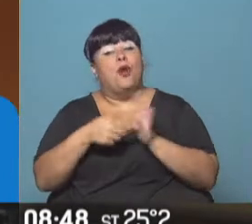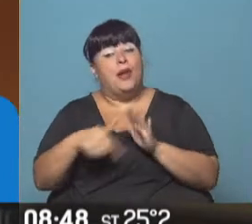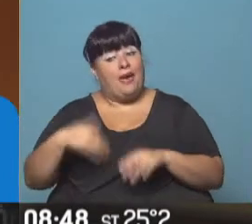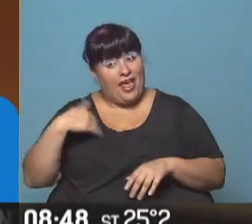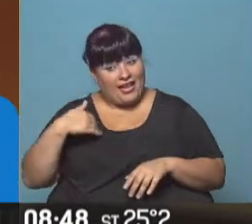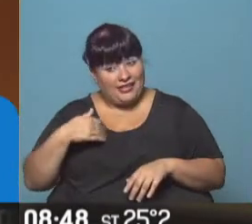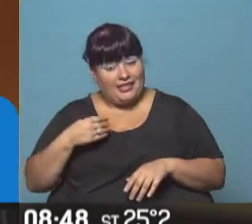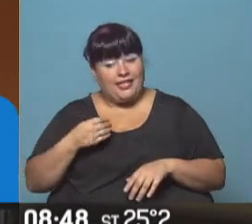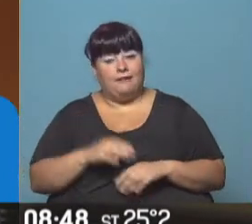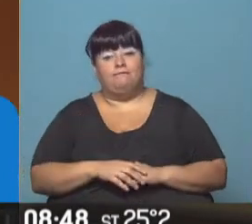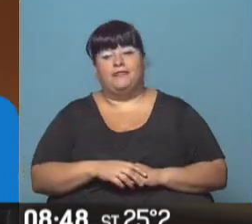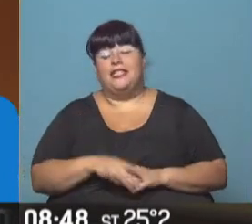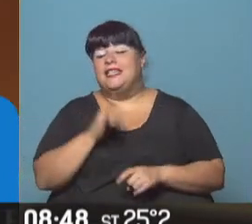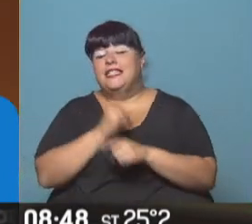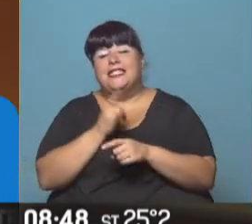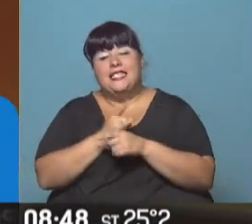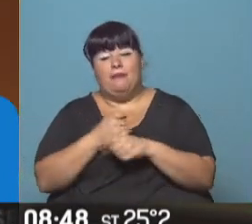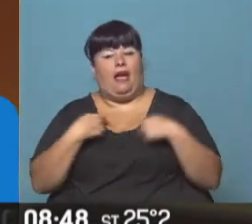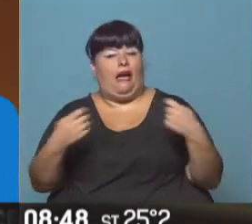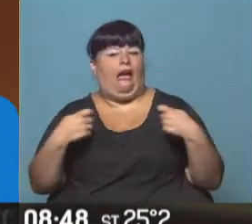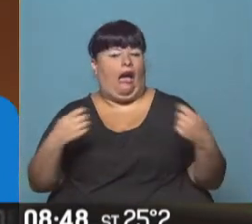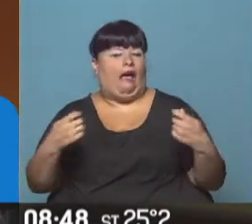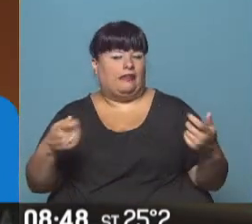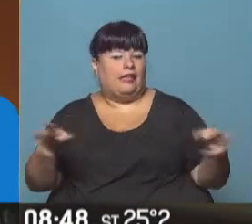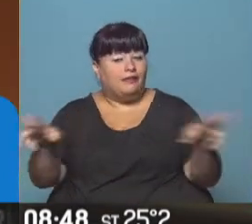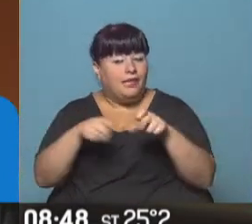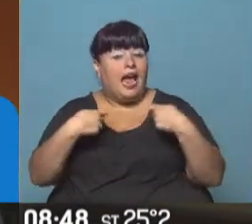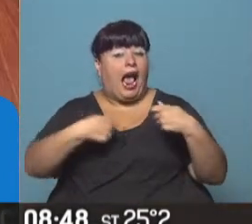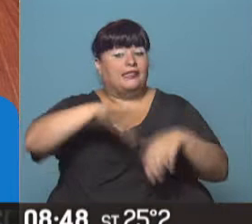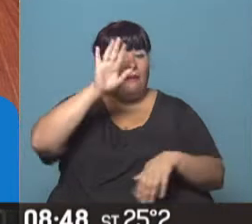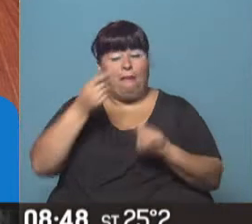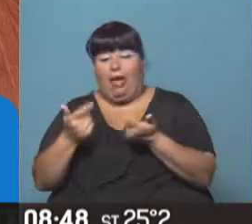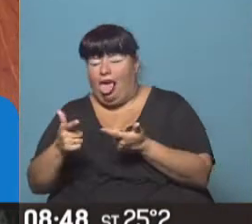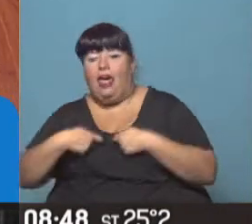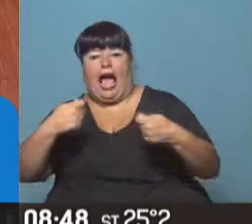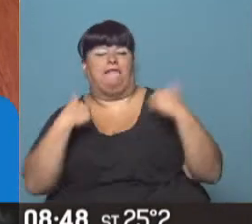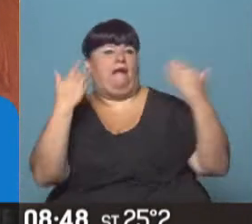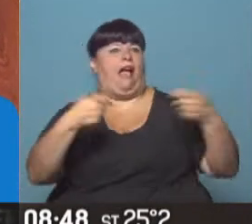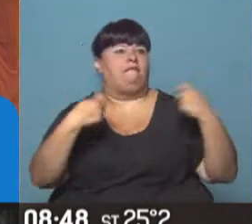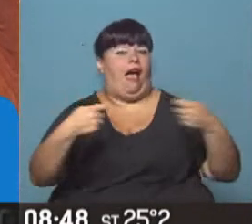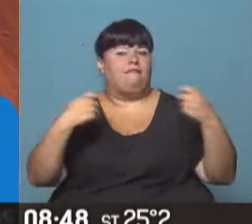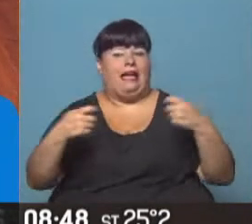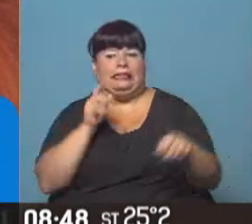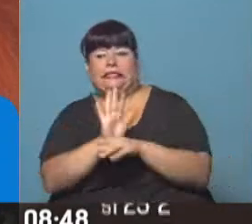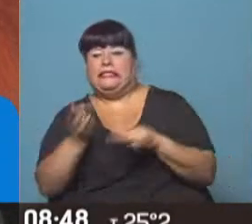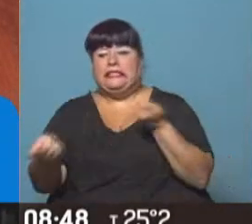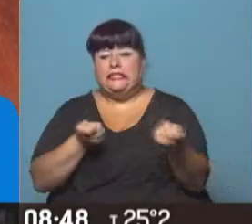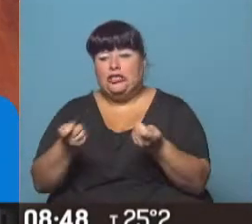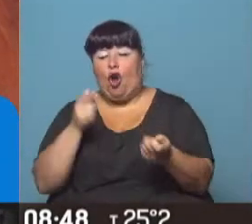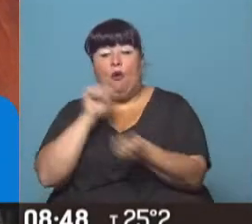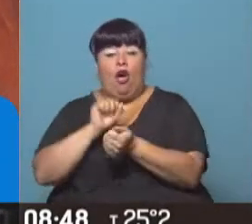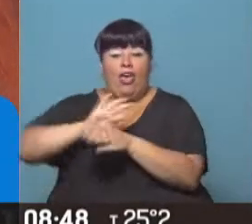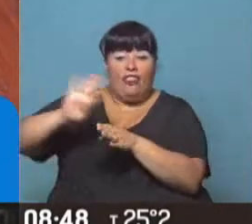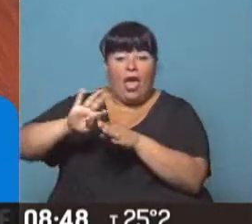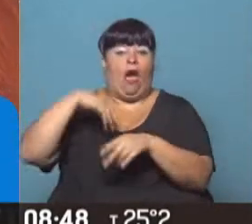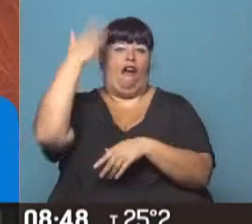Argentina siempre es el desmadre fiscal, donde siempre gastamos más de la que tenemos y que lo queremos cubrir, o con emisión o